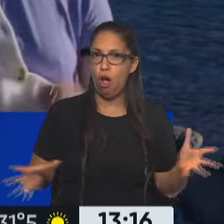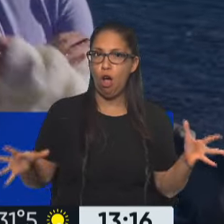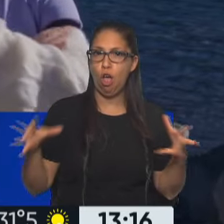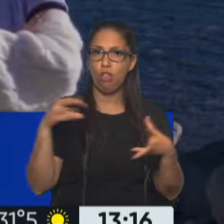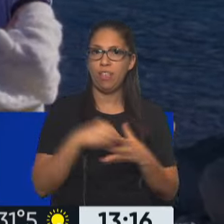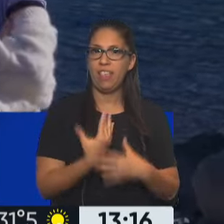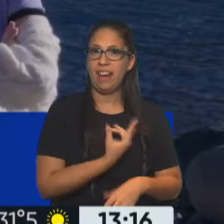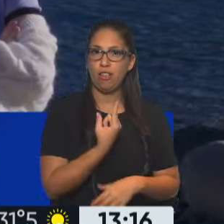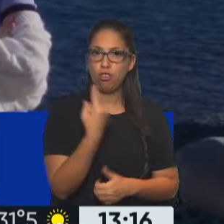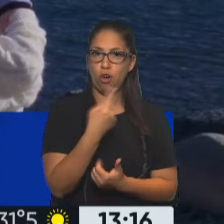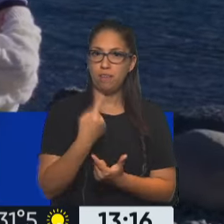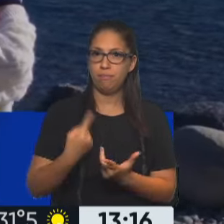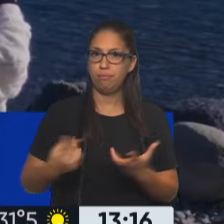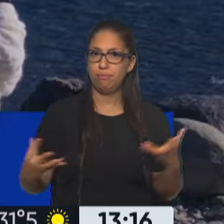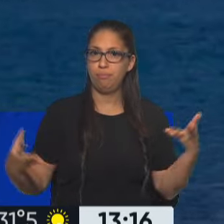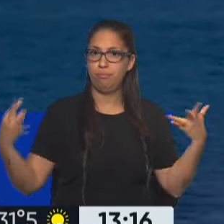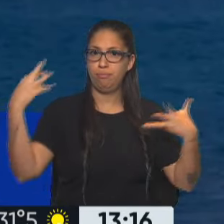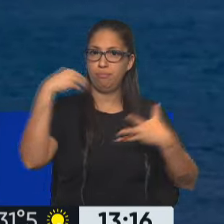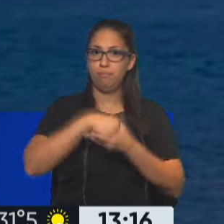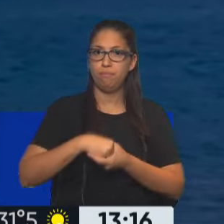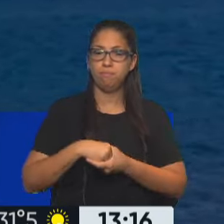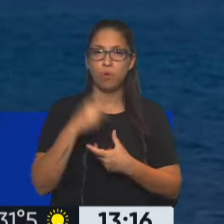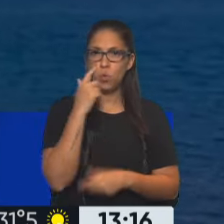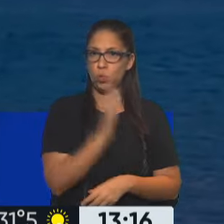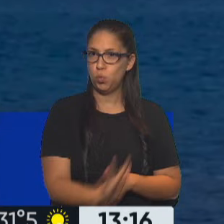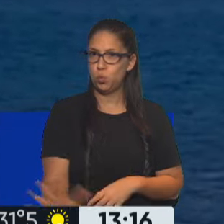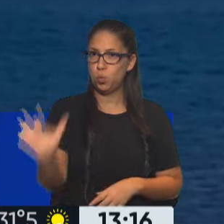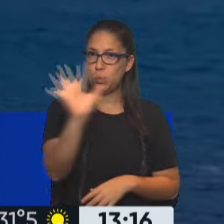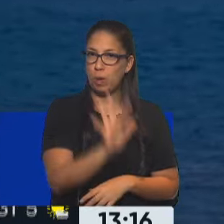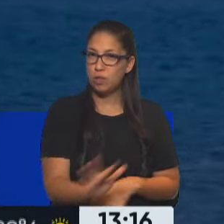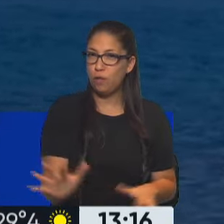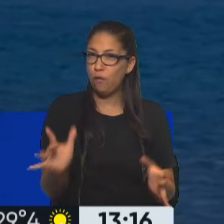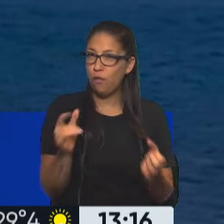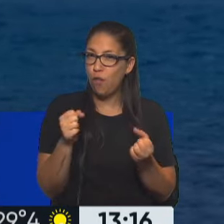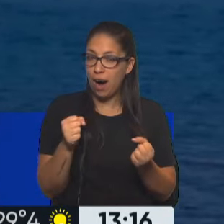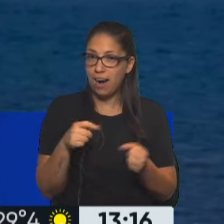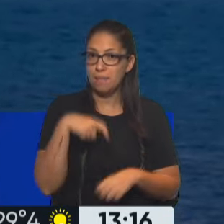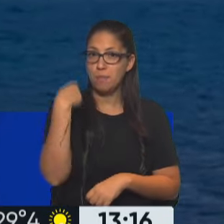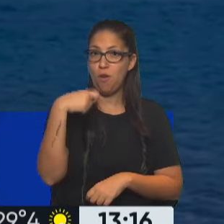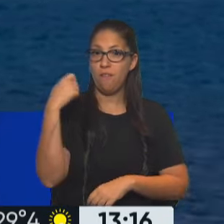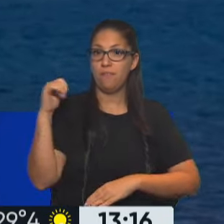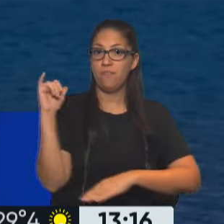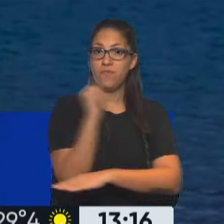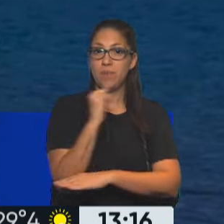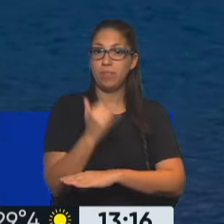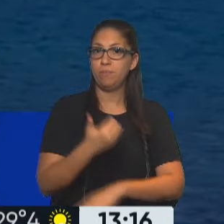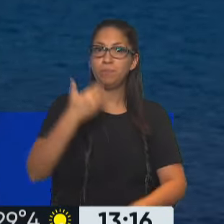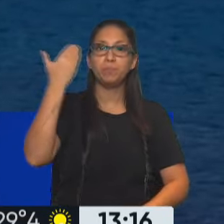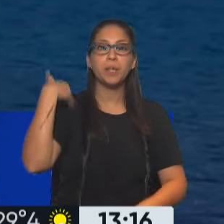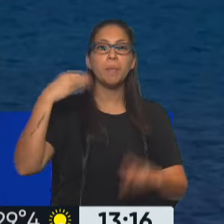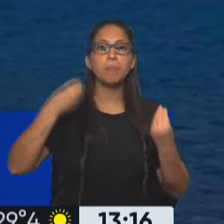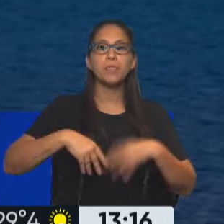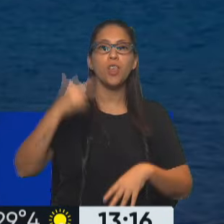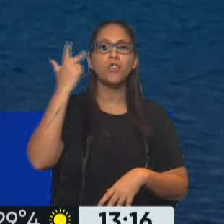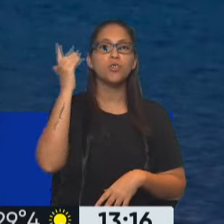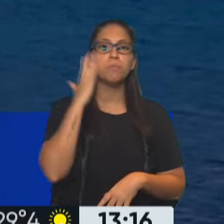ahí, pero muchas, muchas capas de suspenso en estas primeras escenas que comenzaron a filmarse el pasado 18